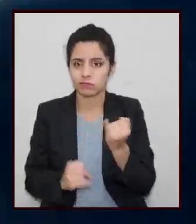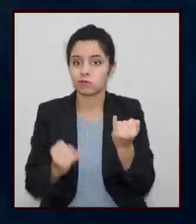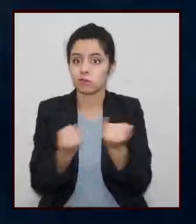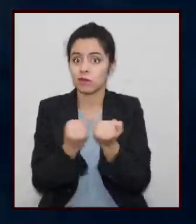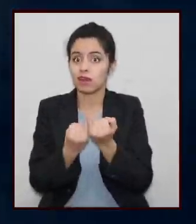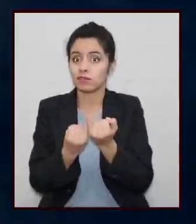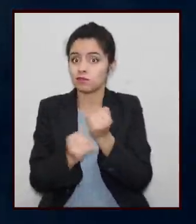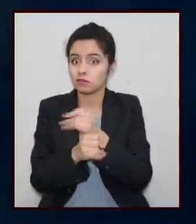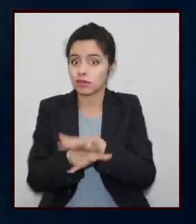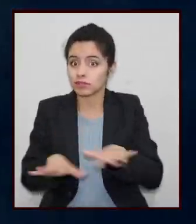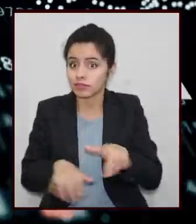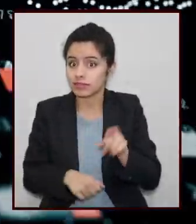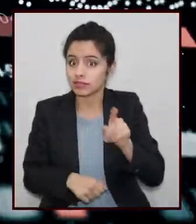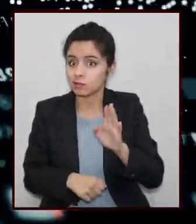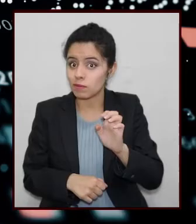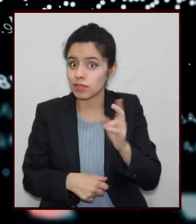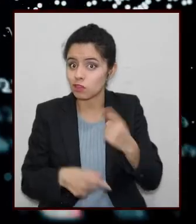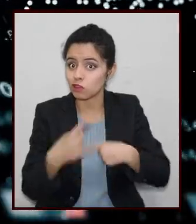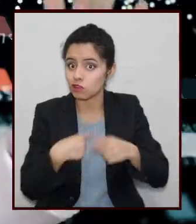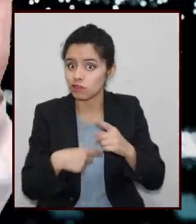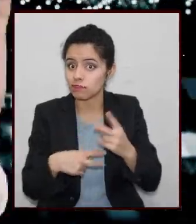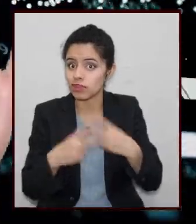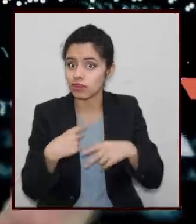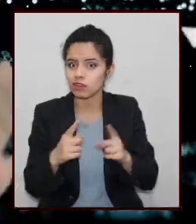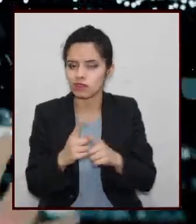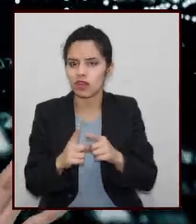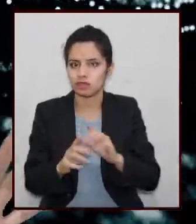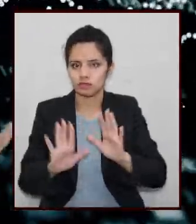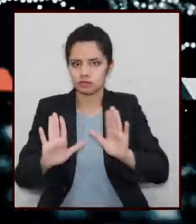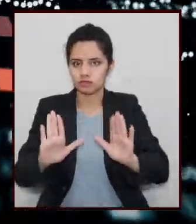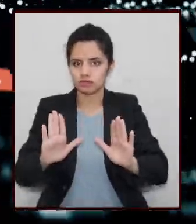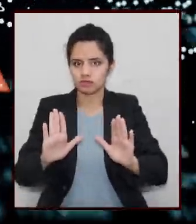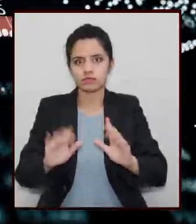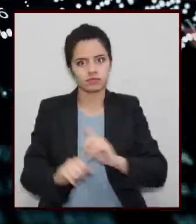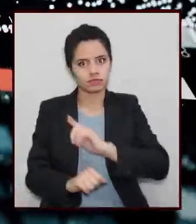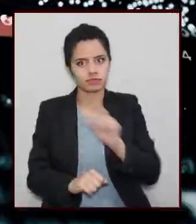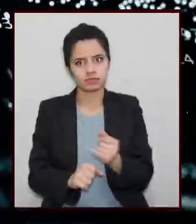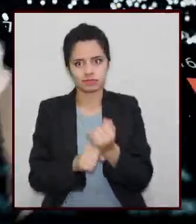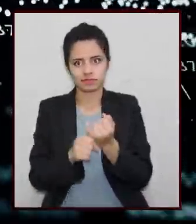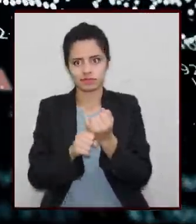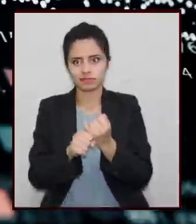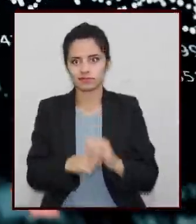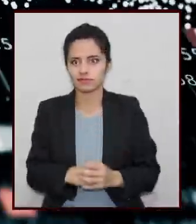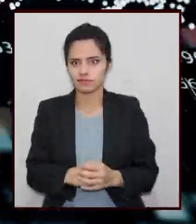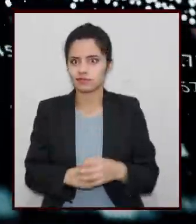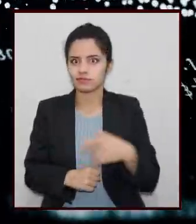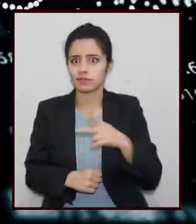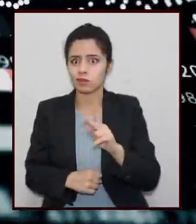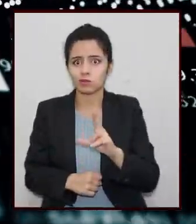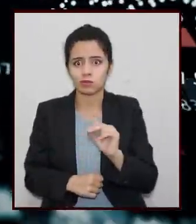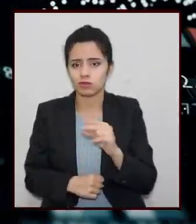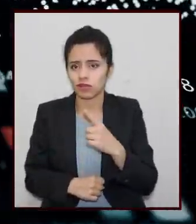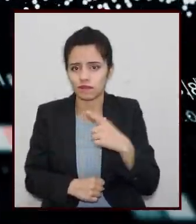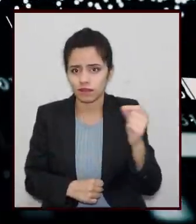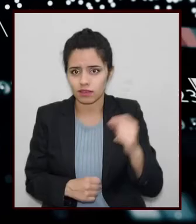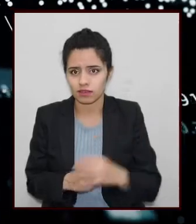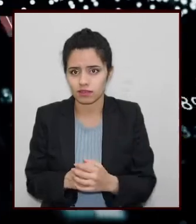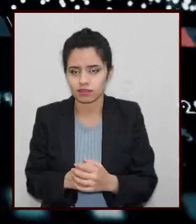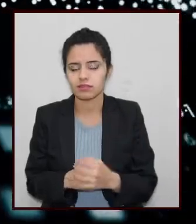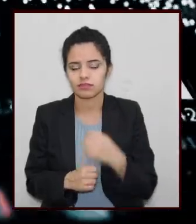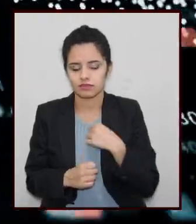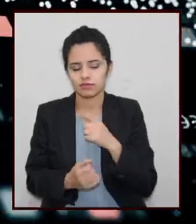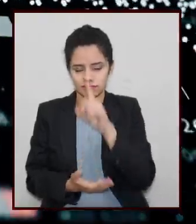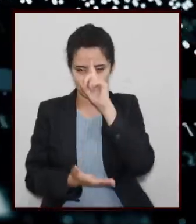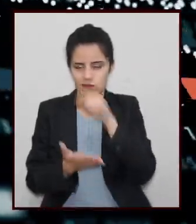Buscando, también encontré información sobre eso, fíjate. Espera, eso lo investigamos después, pero con más calmita. Oye, pero no te vayas,